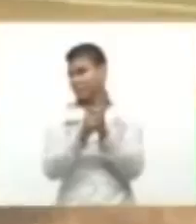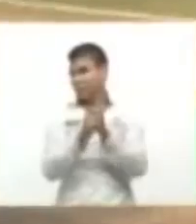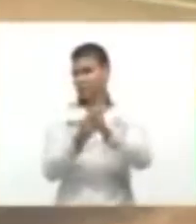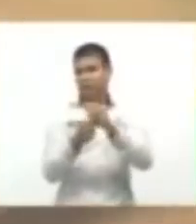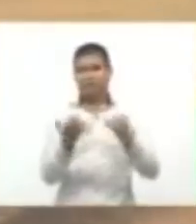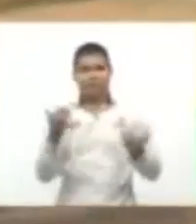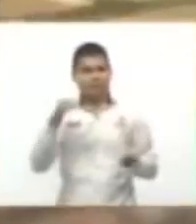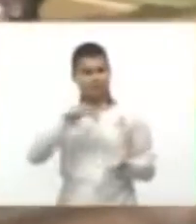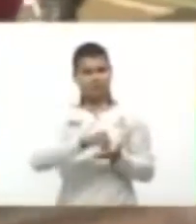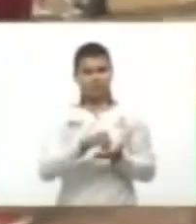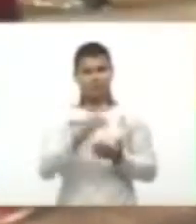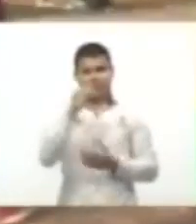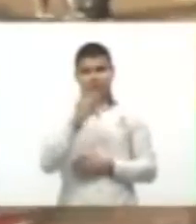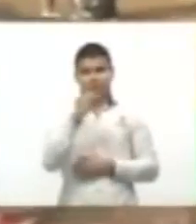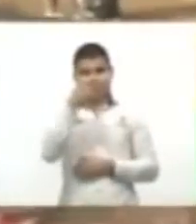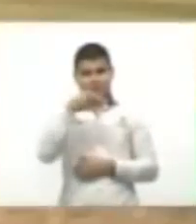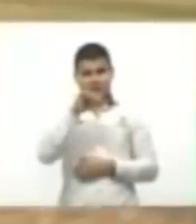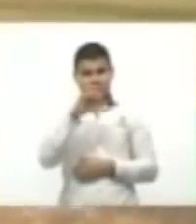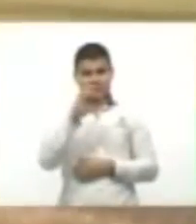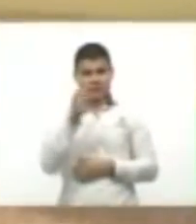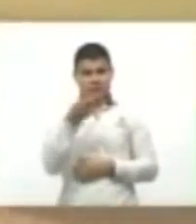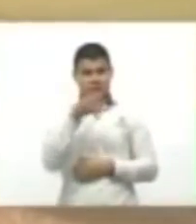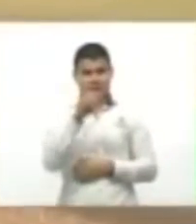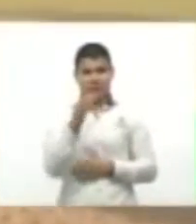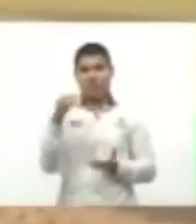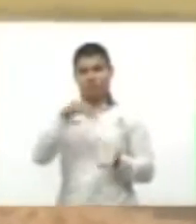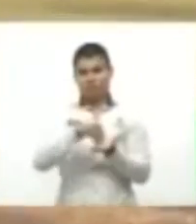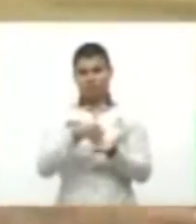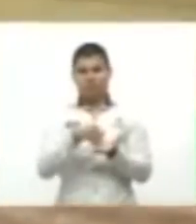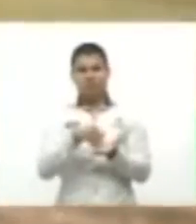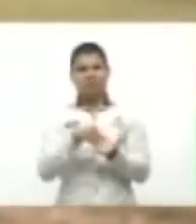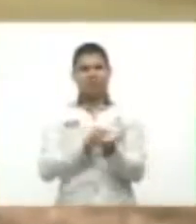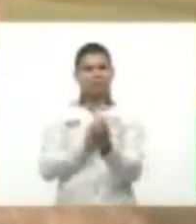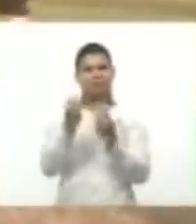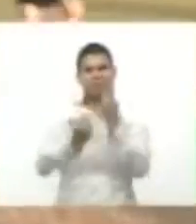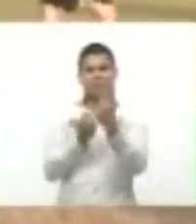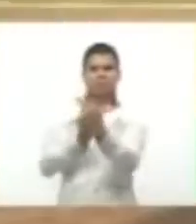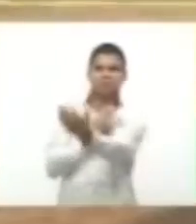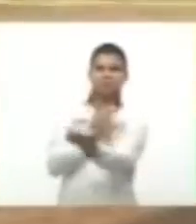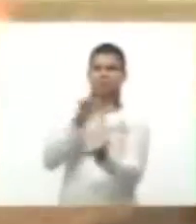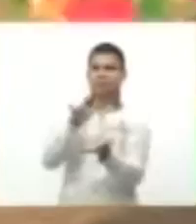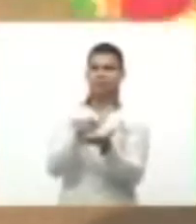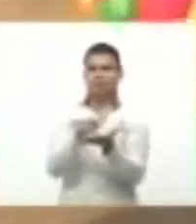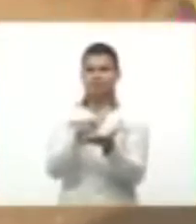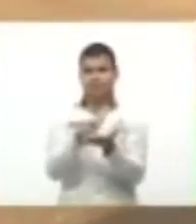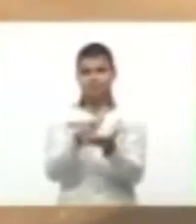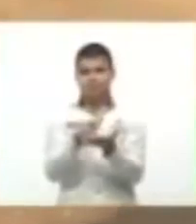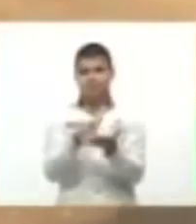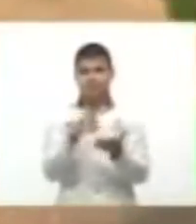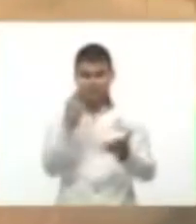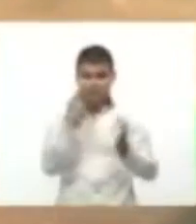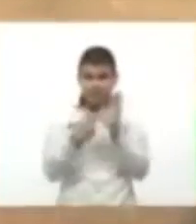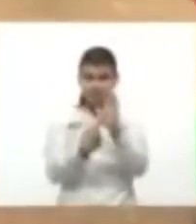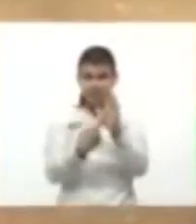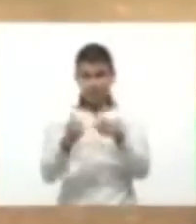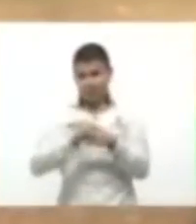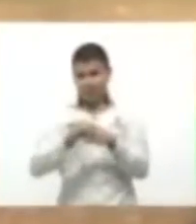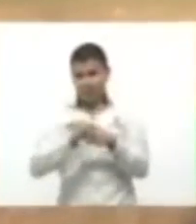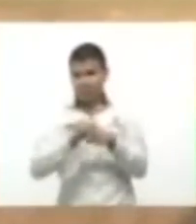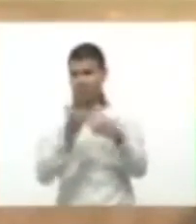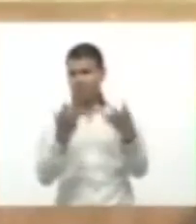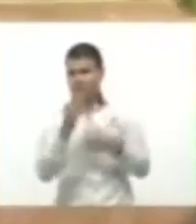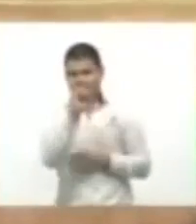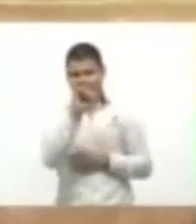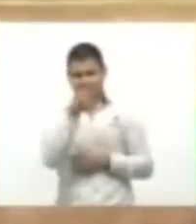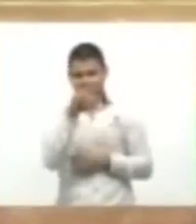Chicago, el costeño enmascarado llegó a ponerle sabor a la práctica del equipo rojiblanco. Oye, está estrenando mi equipo del alma, el Junior. Desde Chicago, no